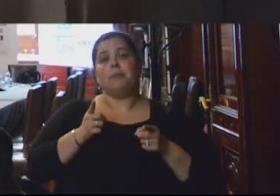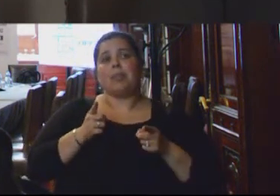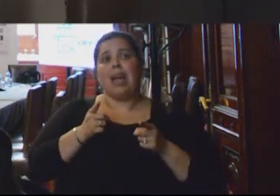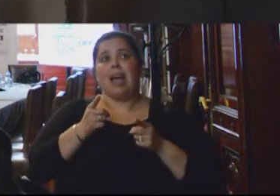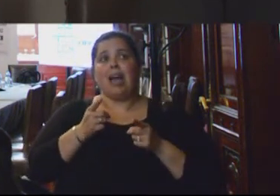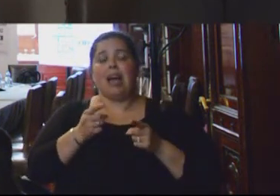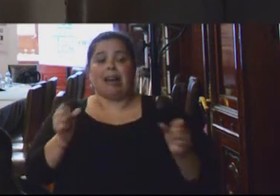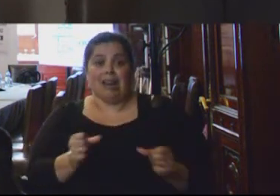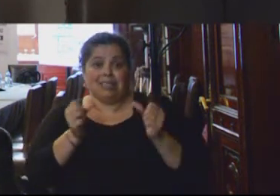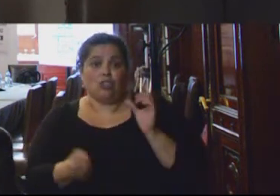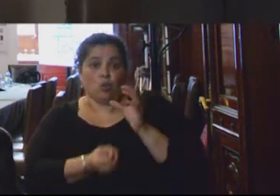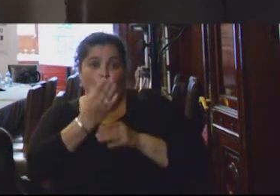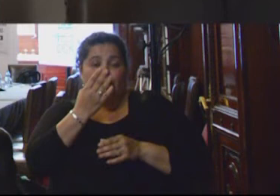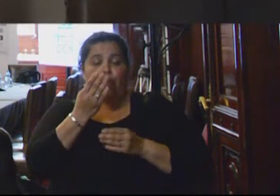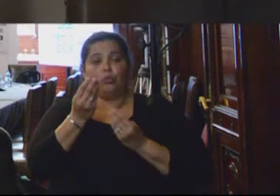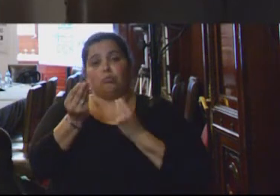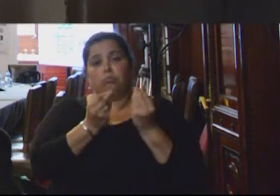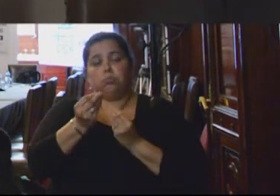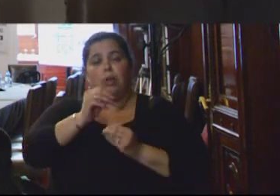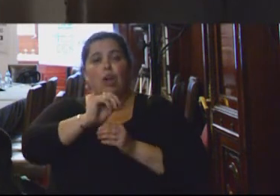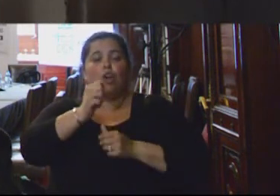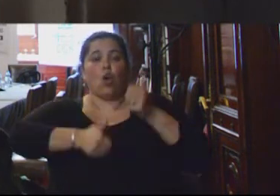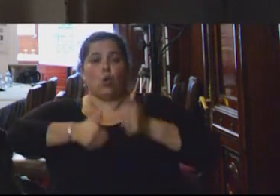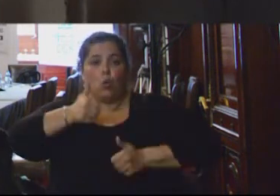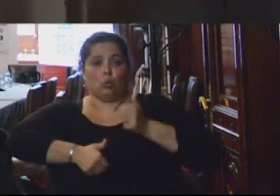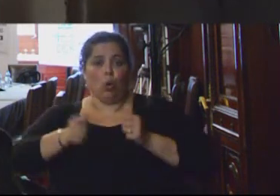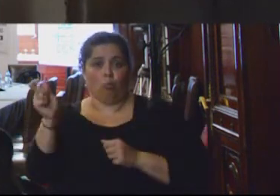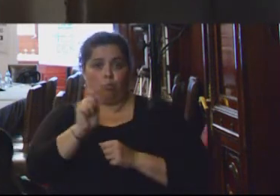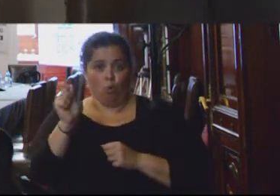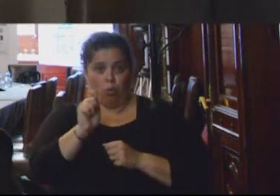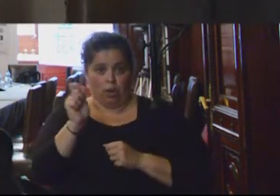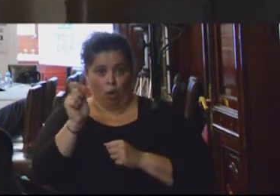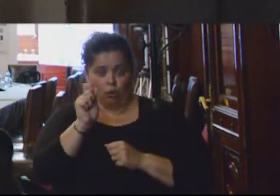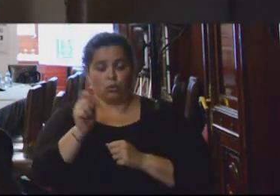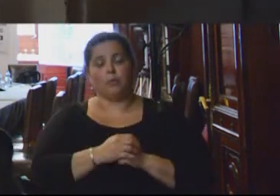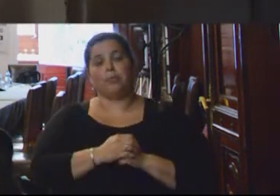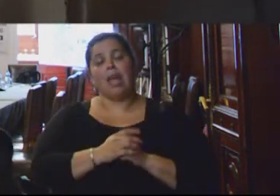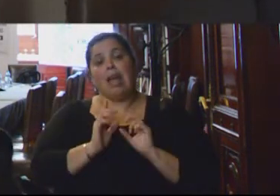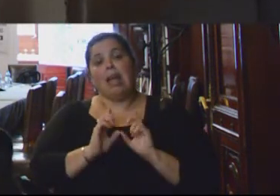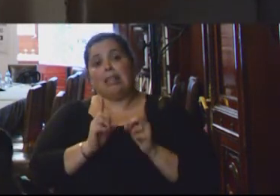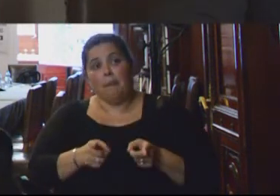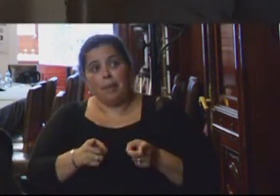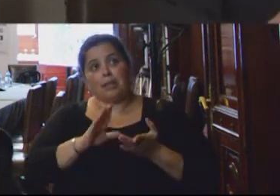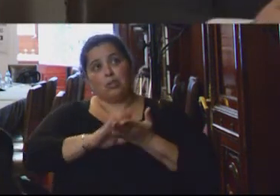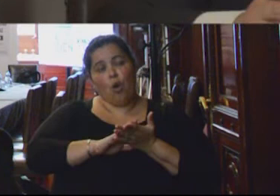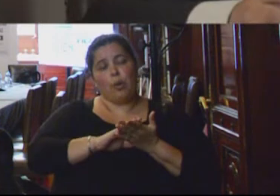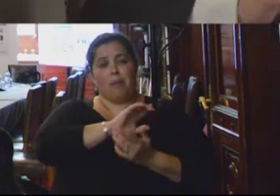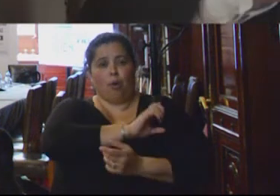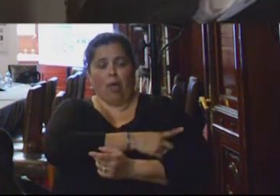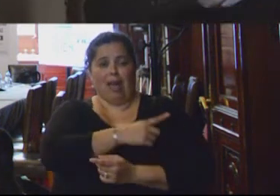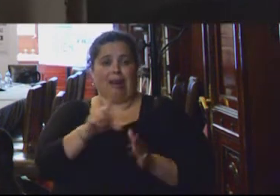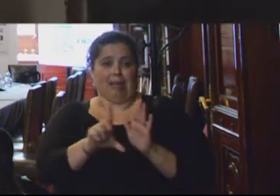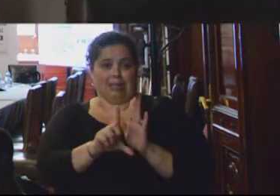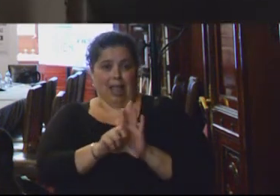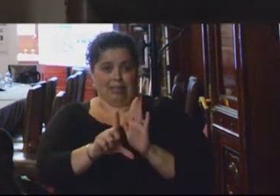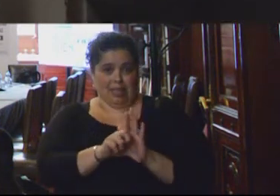concursos públicos de adjudicación de frecuencias. Al respecto del Poder Legislativo, se planteó la revisión